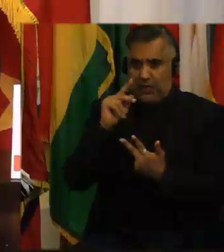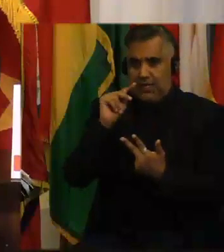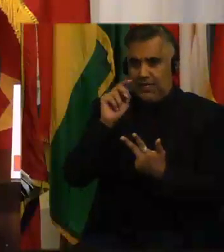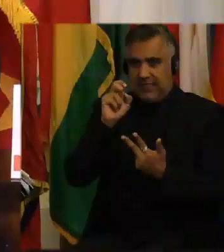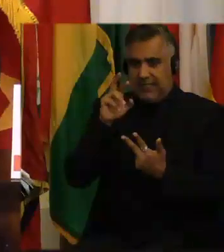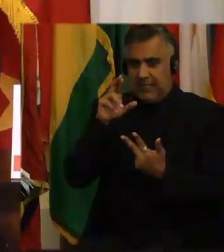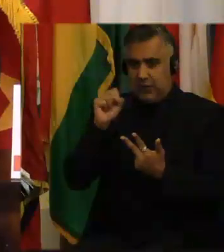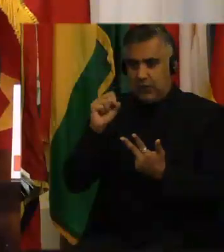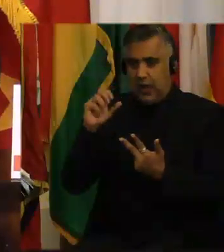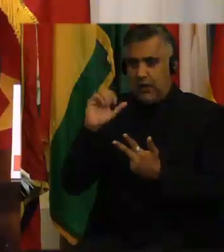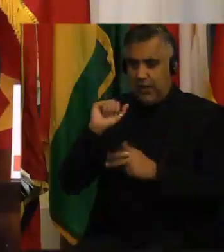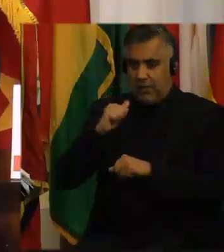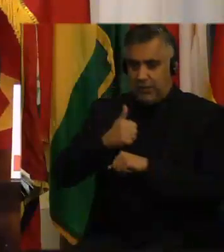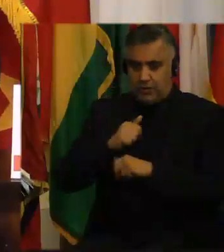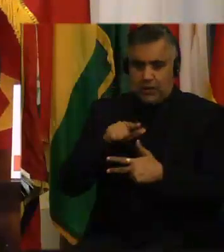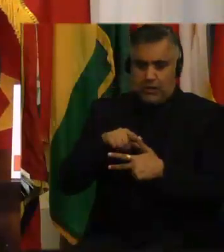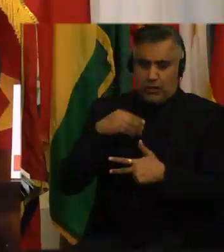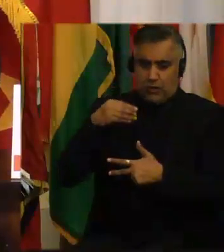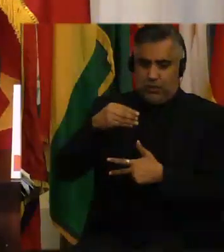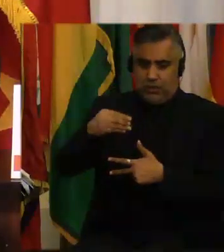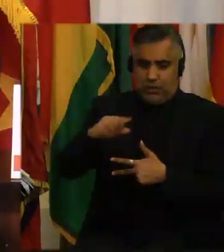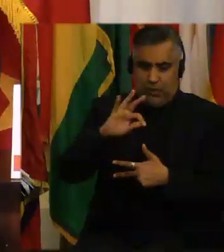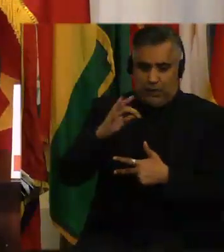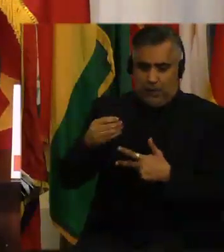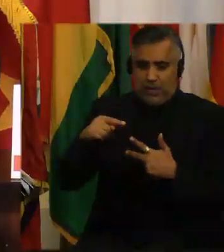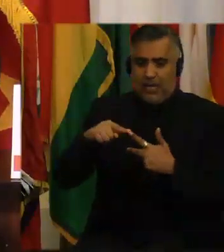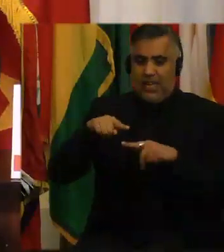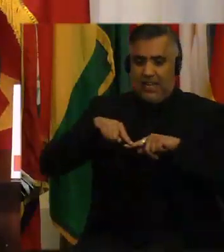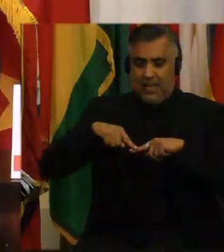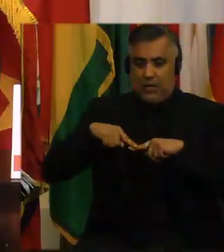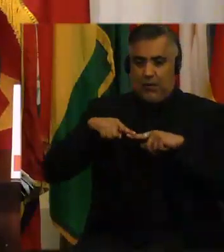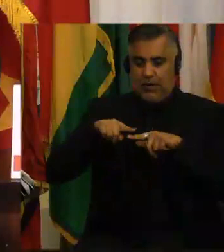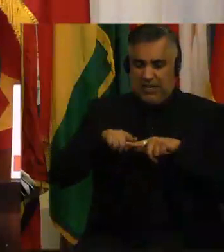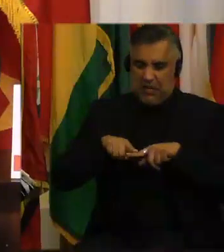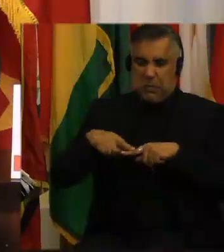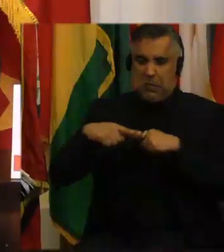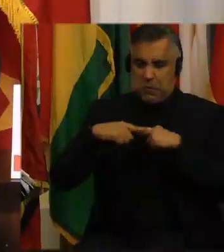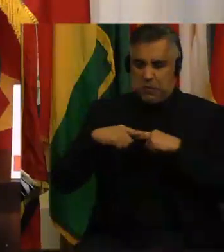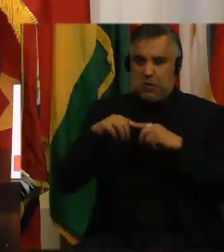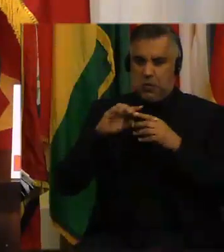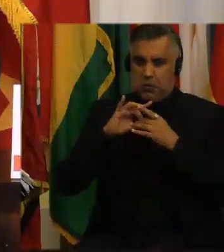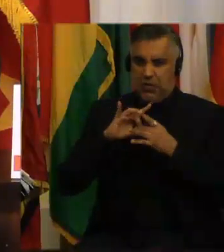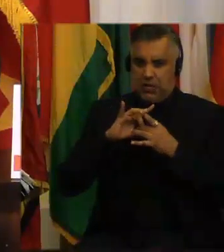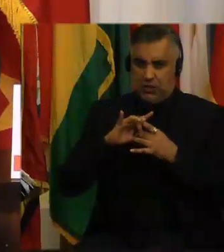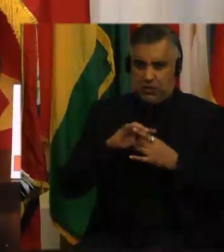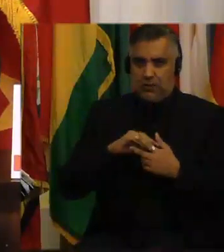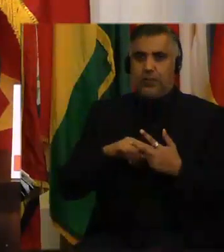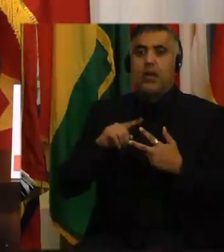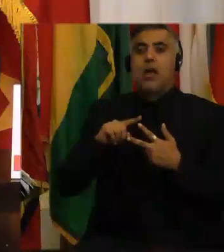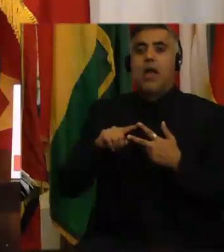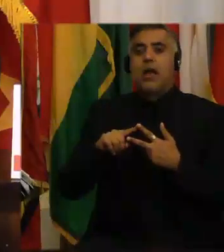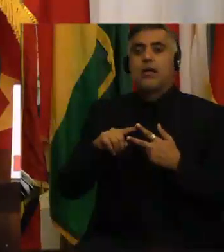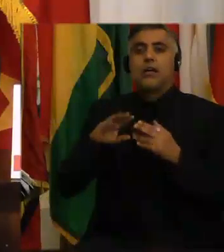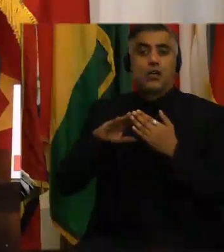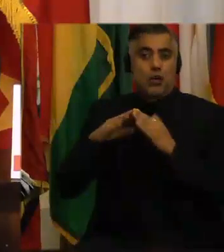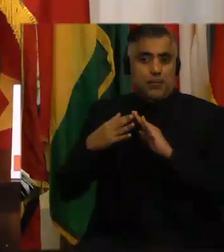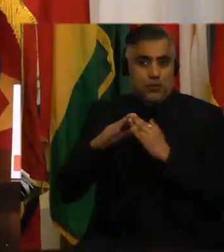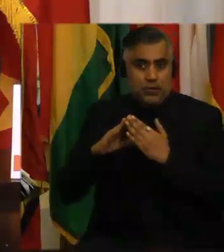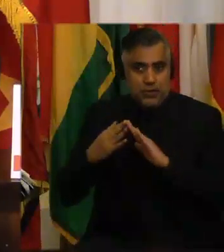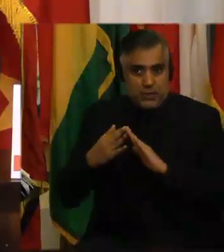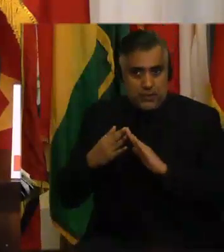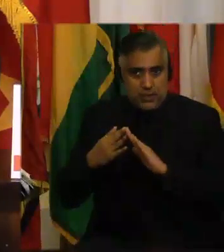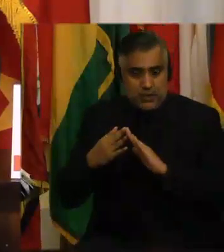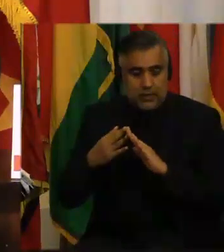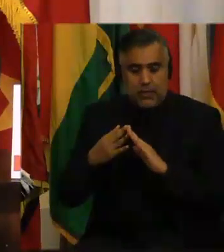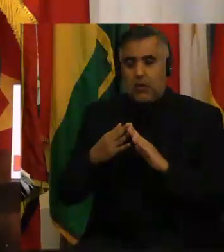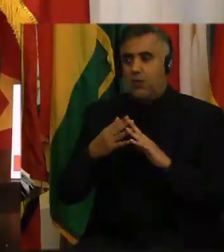de la familia, de las relaciones interpersonales, y luego un ámbito de comunidad, donde se da muchísima violencia contra